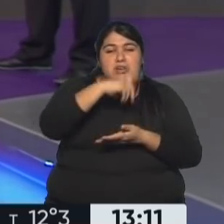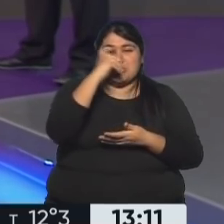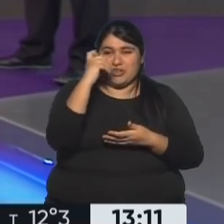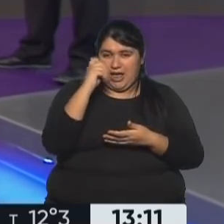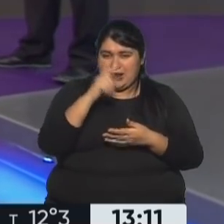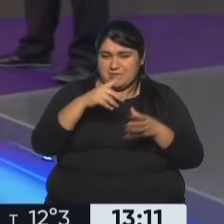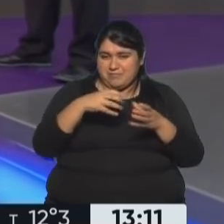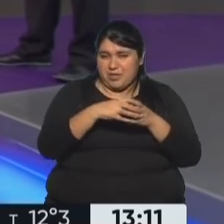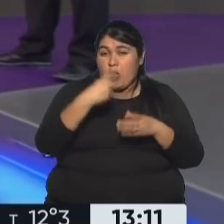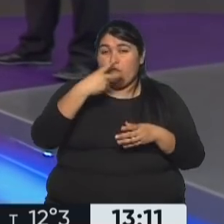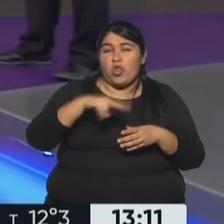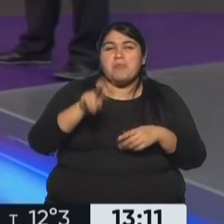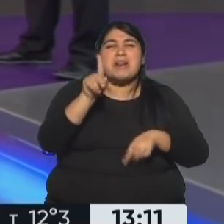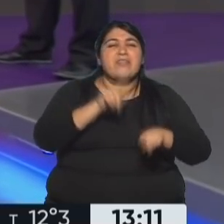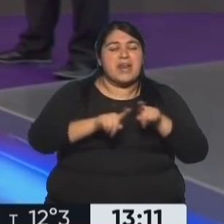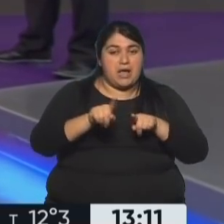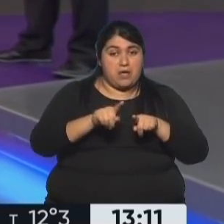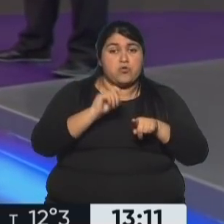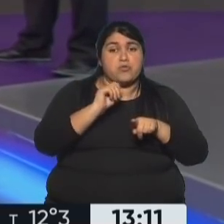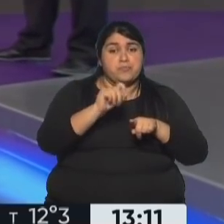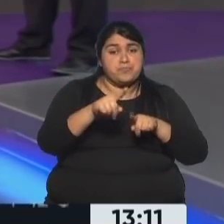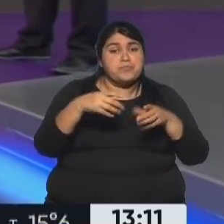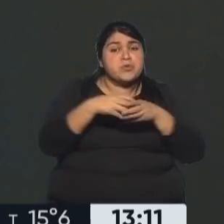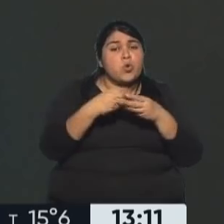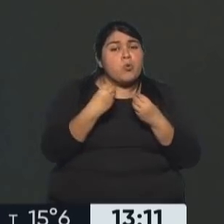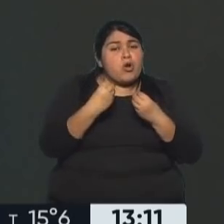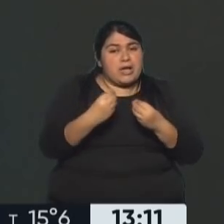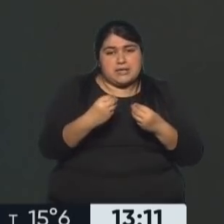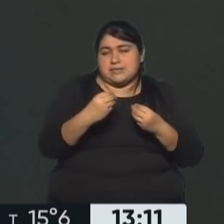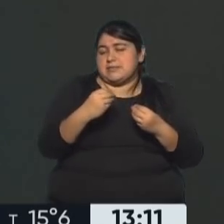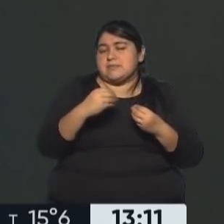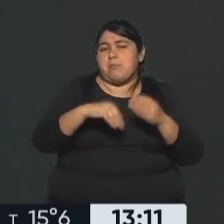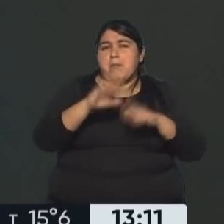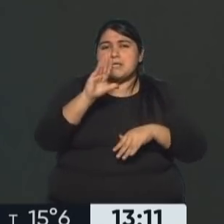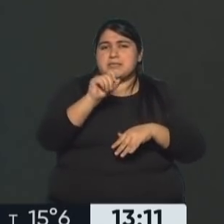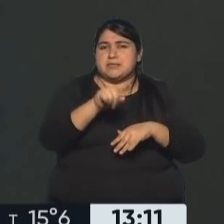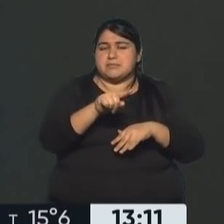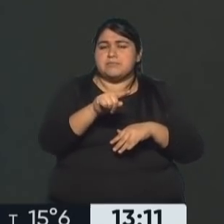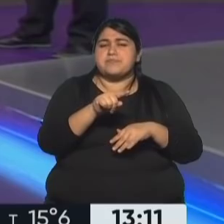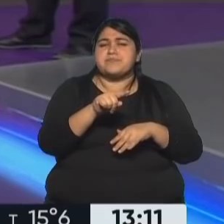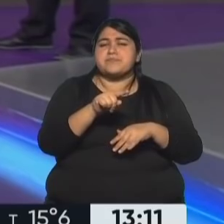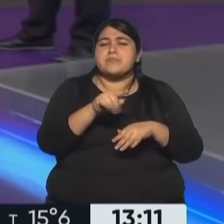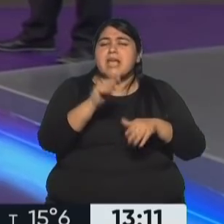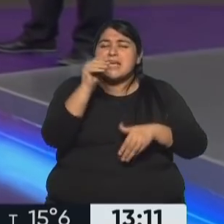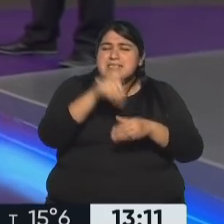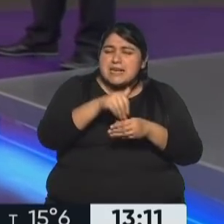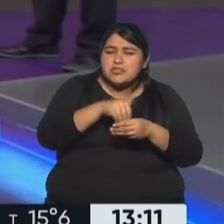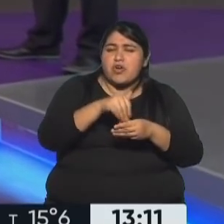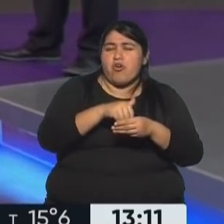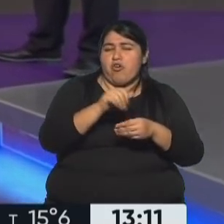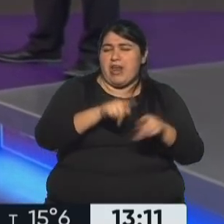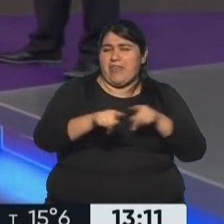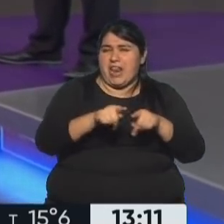de 2.000 delegados. Este Congreso Nacional del Partido es cuando vemos esas elecciones que se dan de estos